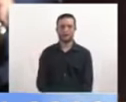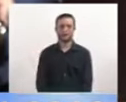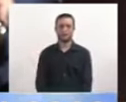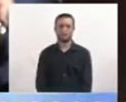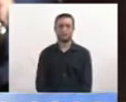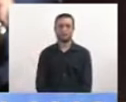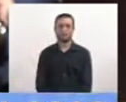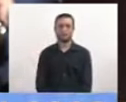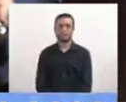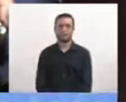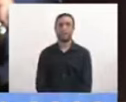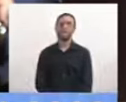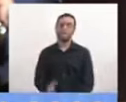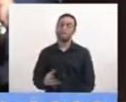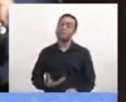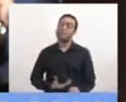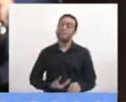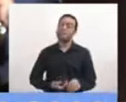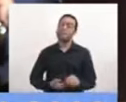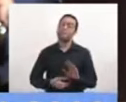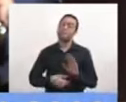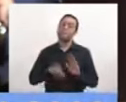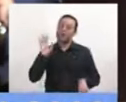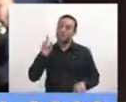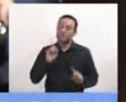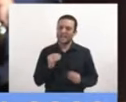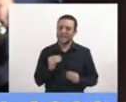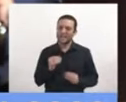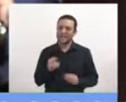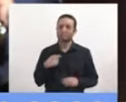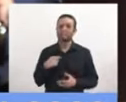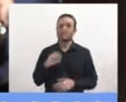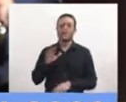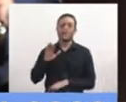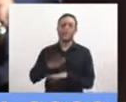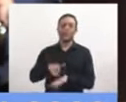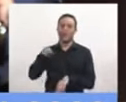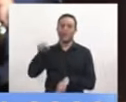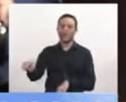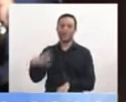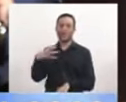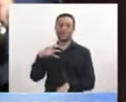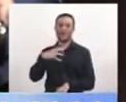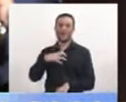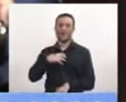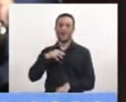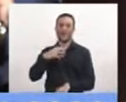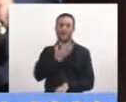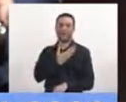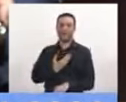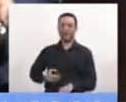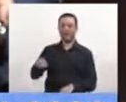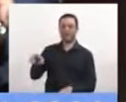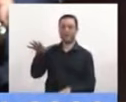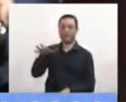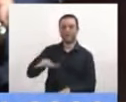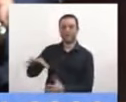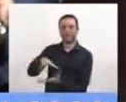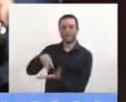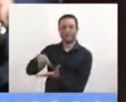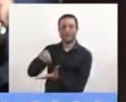adversario político. Porque no fue otra cosa, ¿qué fue? Resolver el reclamo de la policía de la provincia de Buenos Aires. Siguen reclamando, ahora el ministro